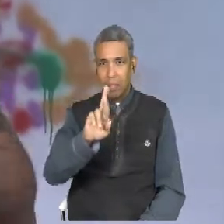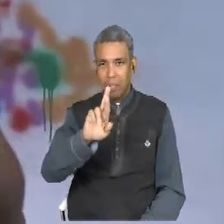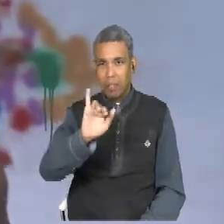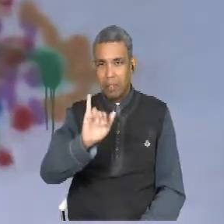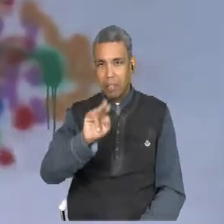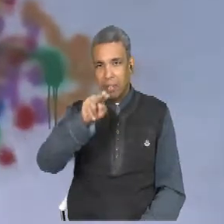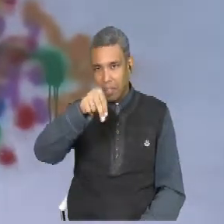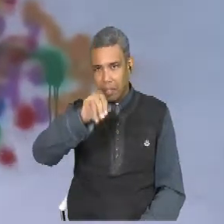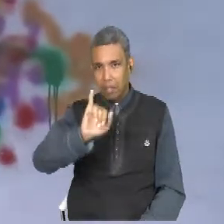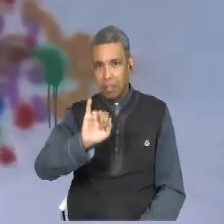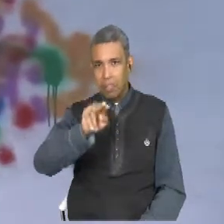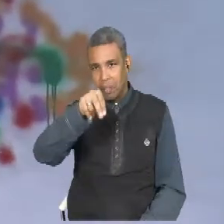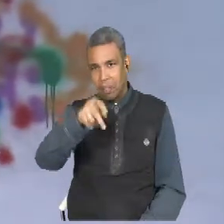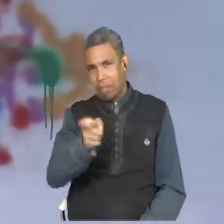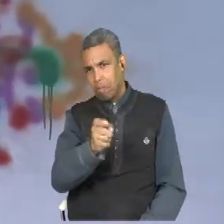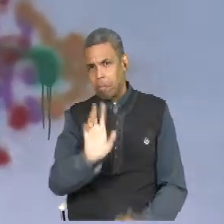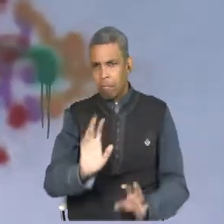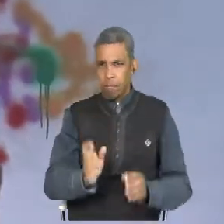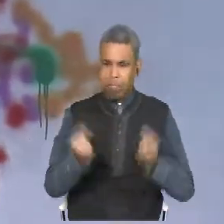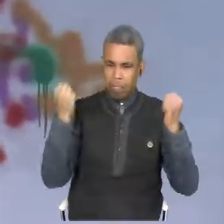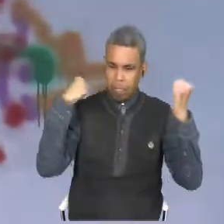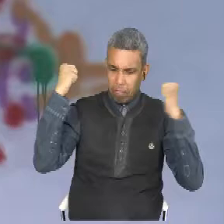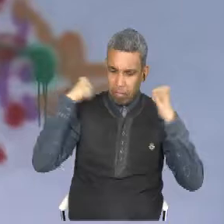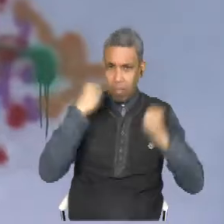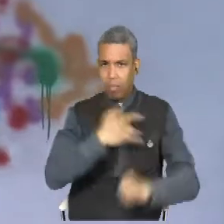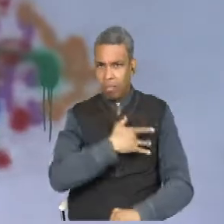entrenamiento que le va a ayudar mucho a su salud, a su calidad de vida